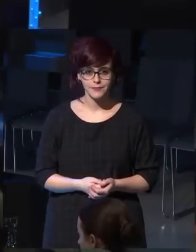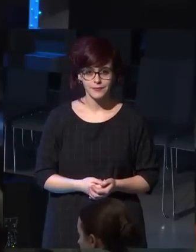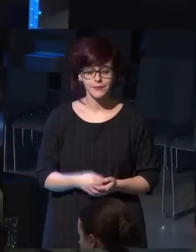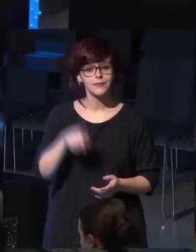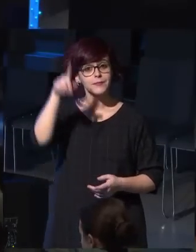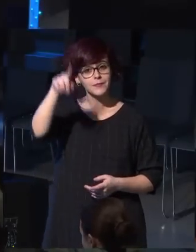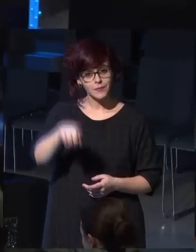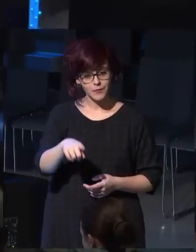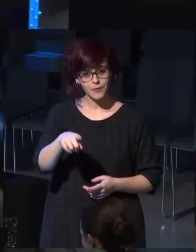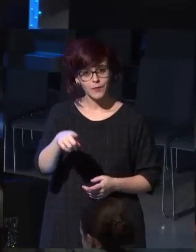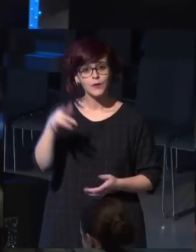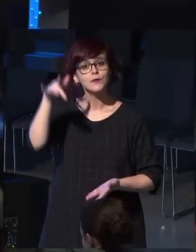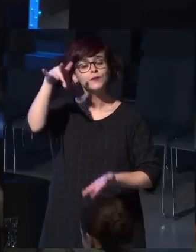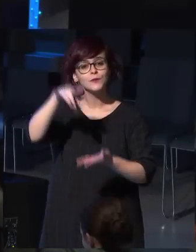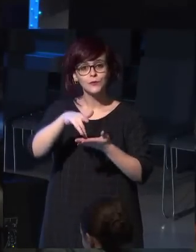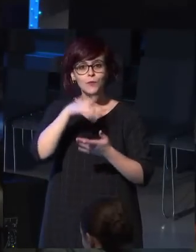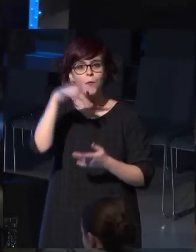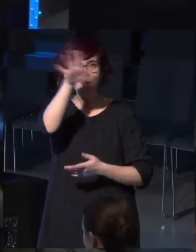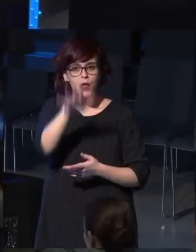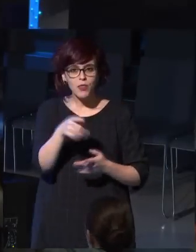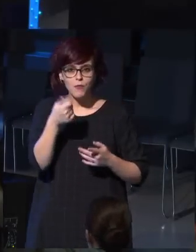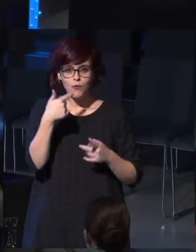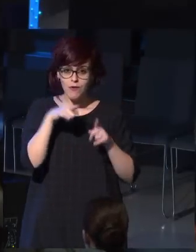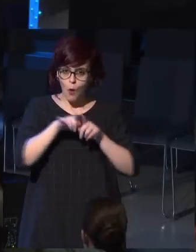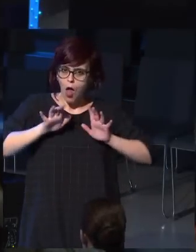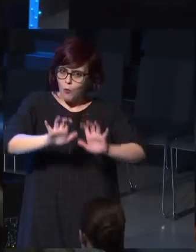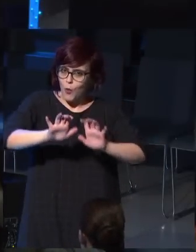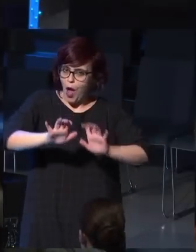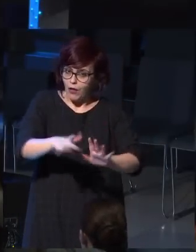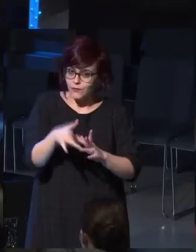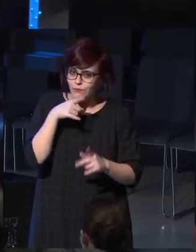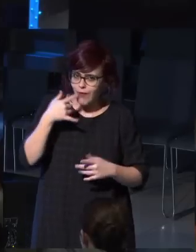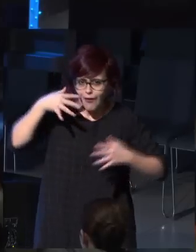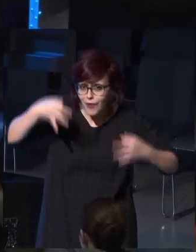Que además nos... De todas maneras, que decir que es, parecía que estaba empujando de verdad, ¿no? Sí.